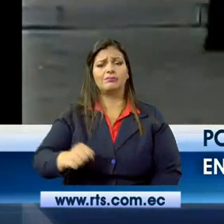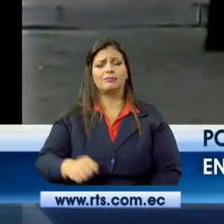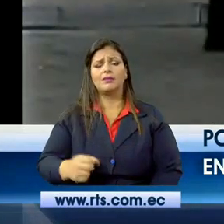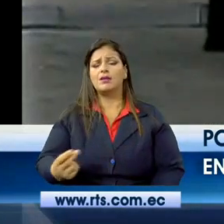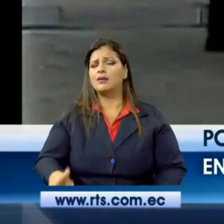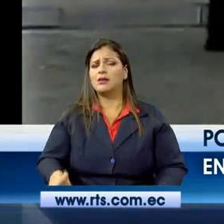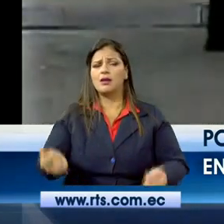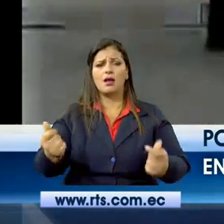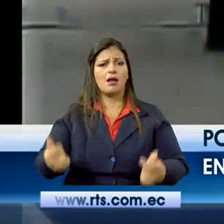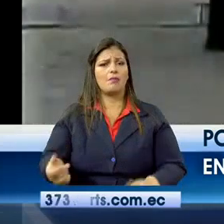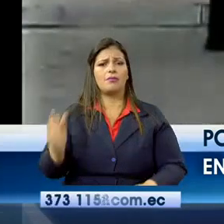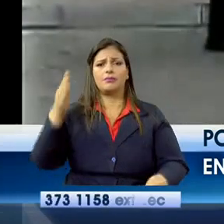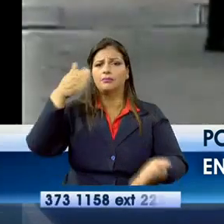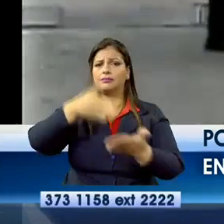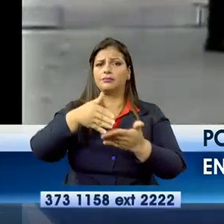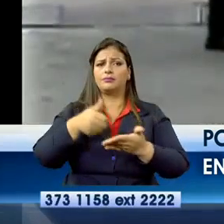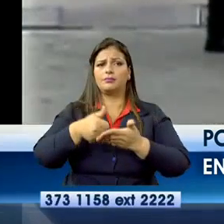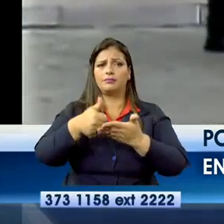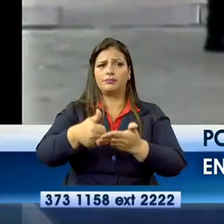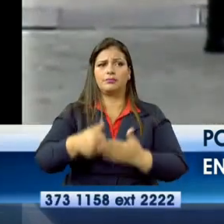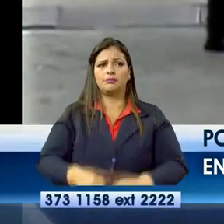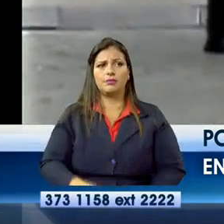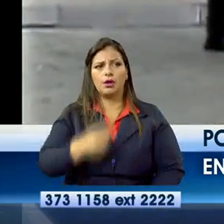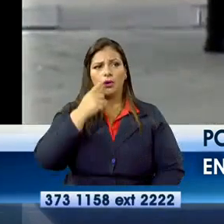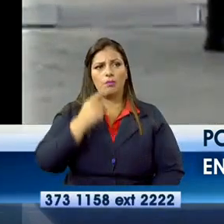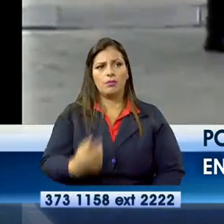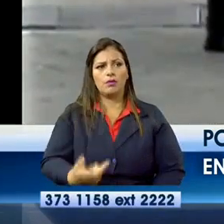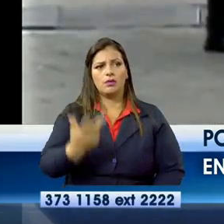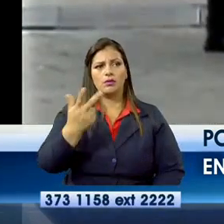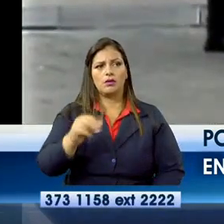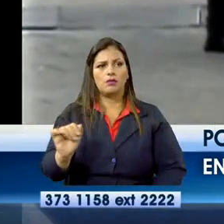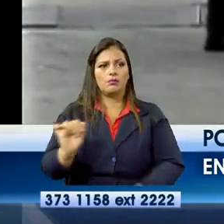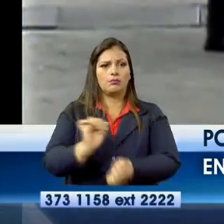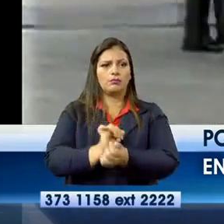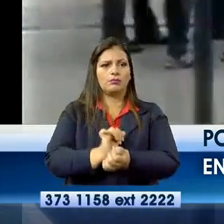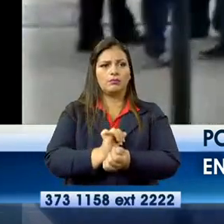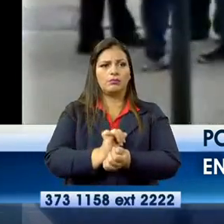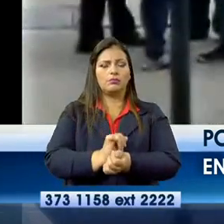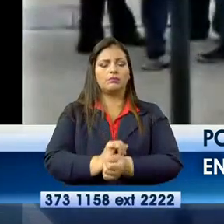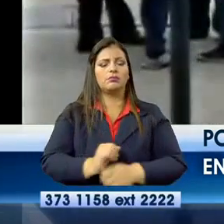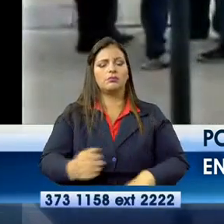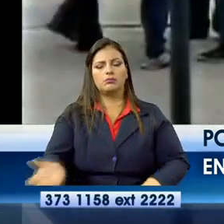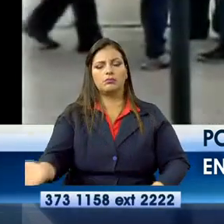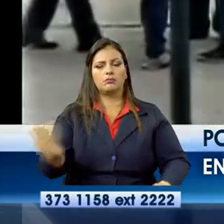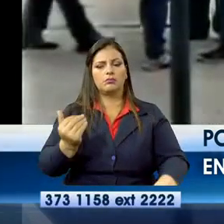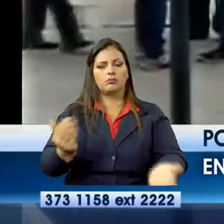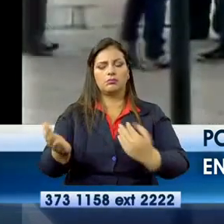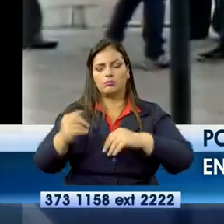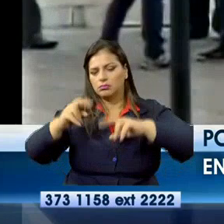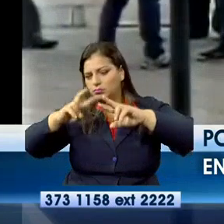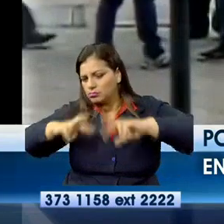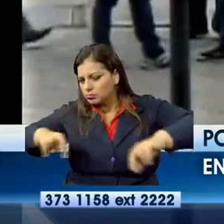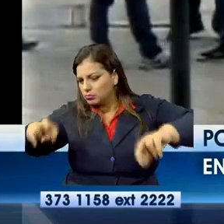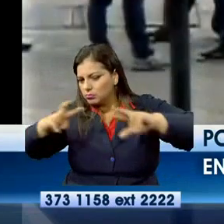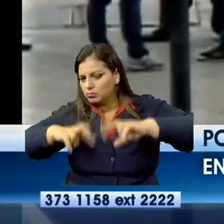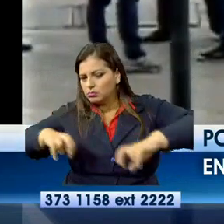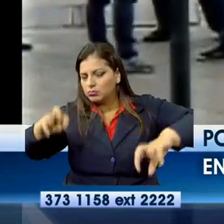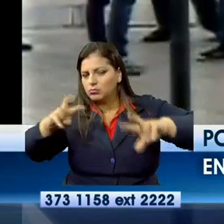El tránsito se agudizaba, pero los sujetos fueron bajados del automotor para ser inspeccionados.